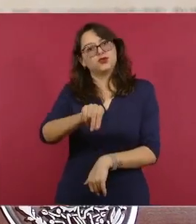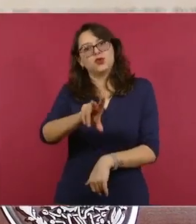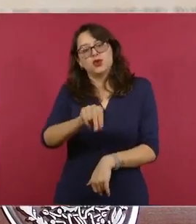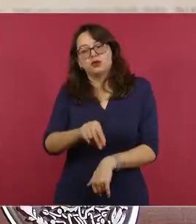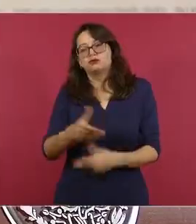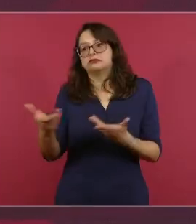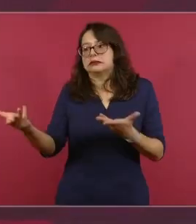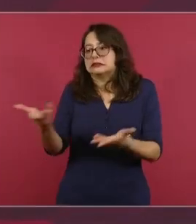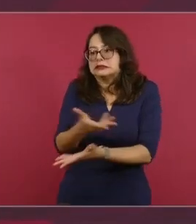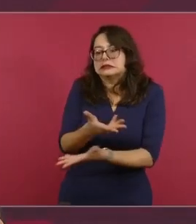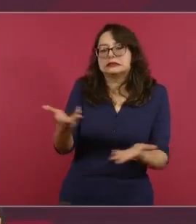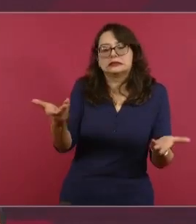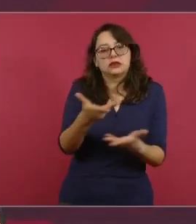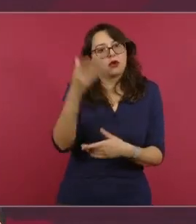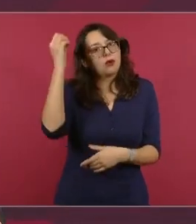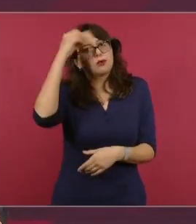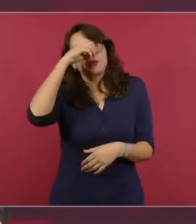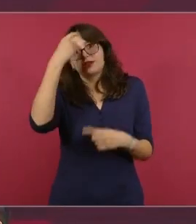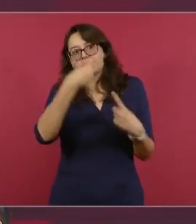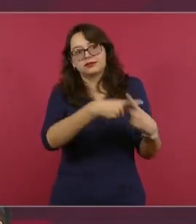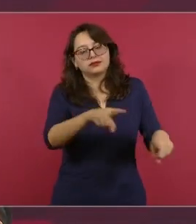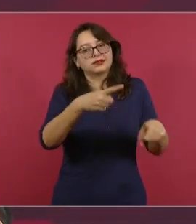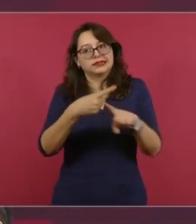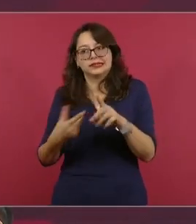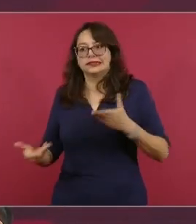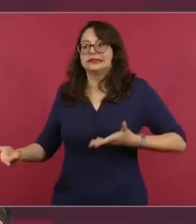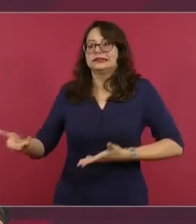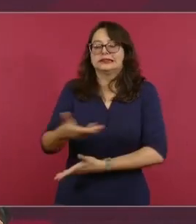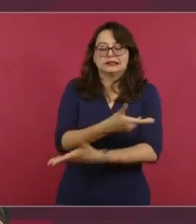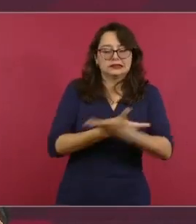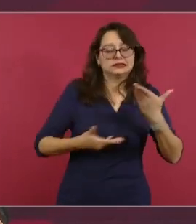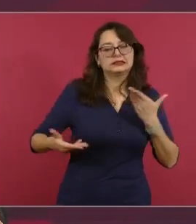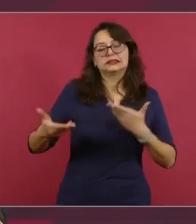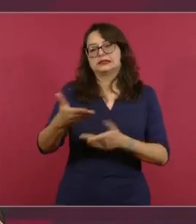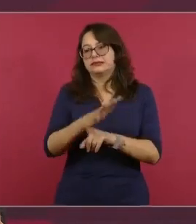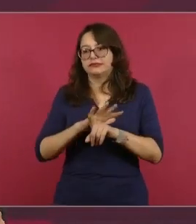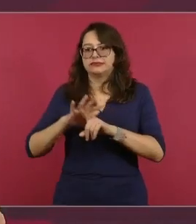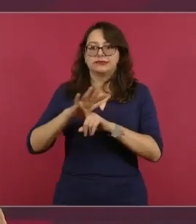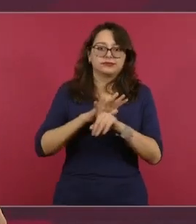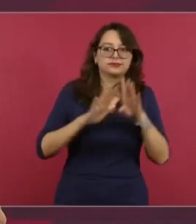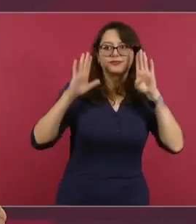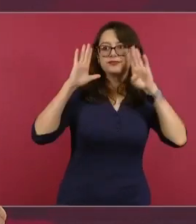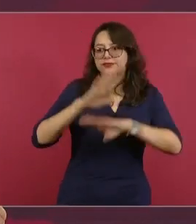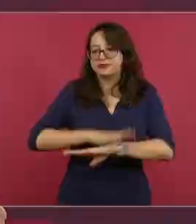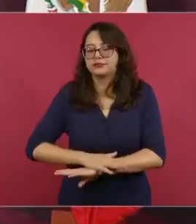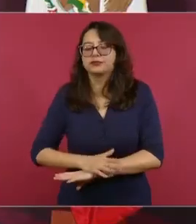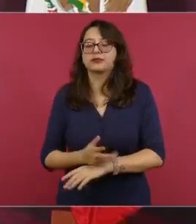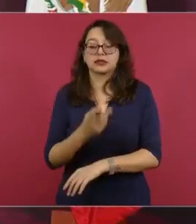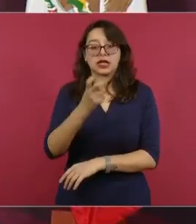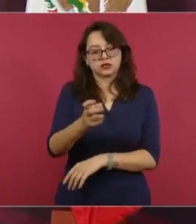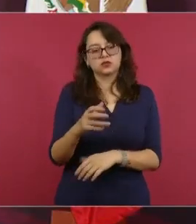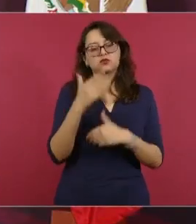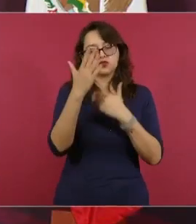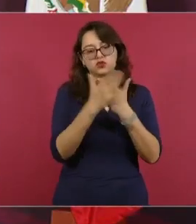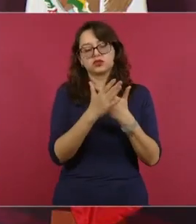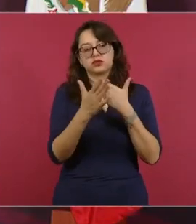un compromiso que hicimos, como tú lo sostienes, ya lo vamos a ver